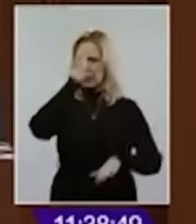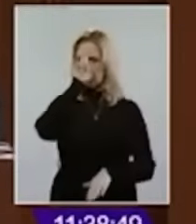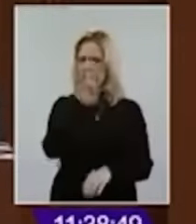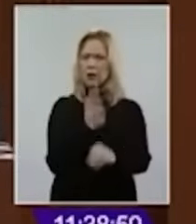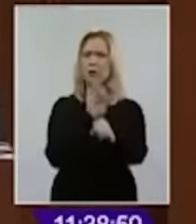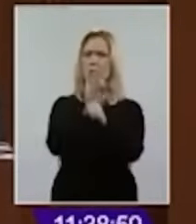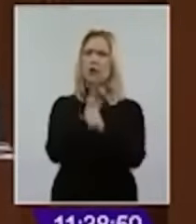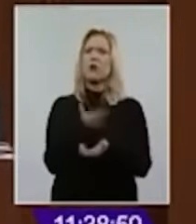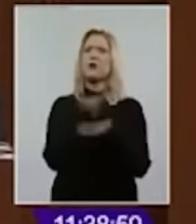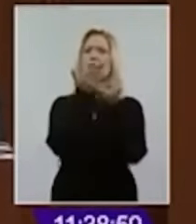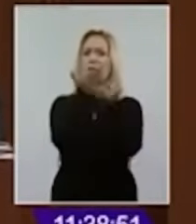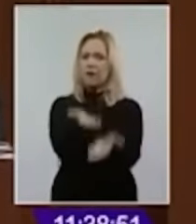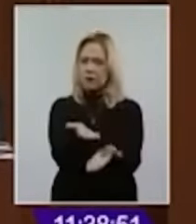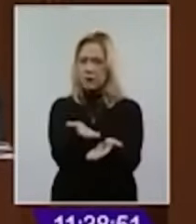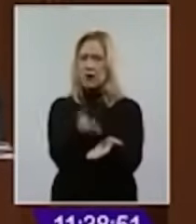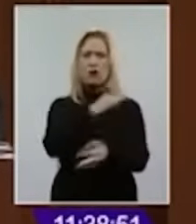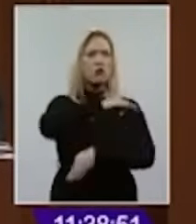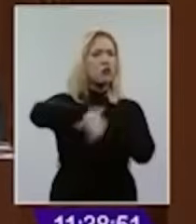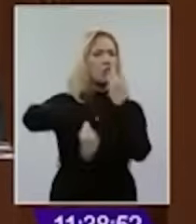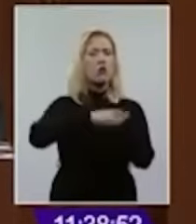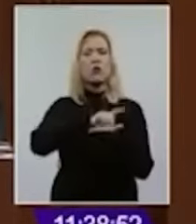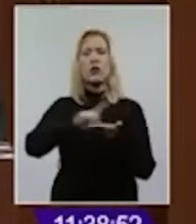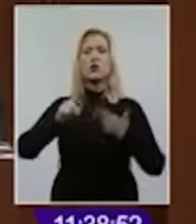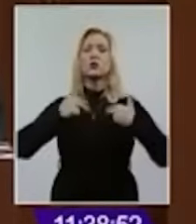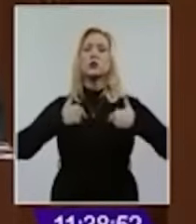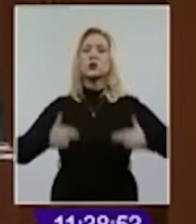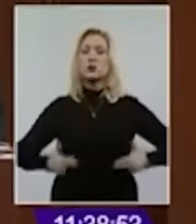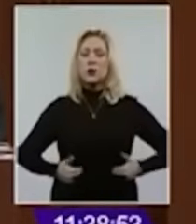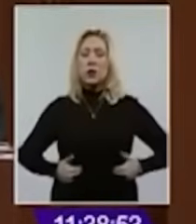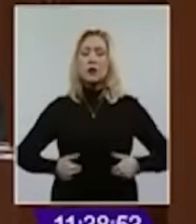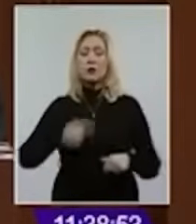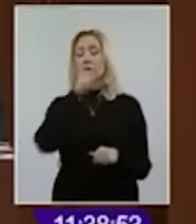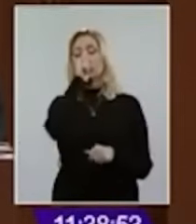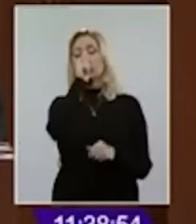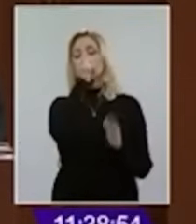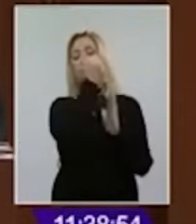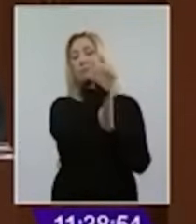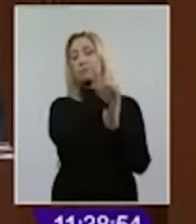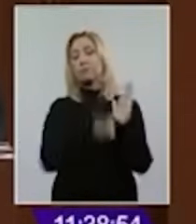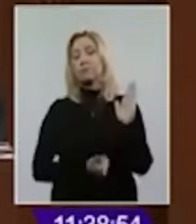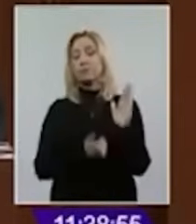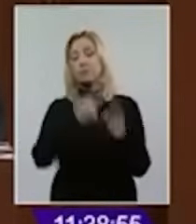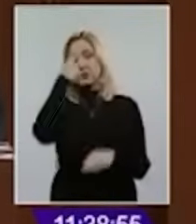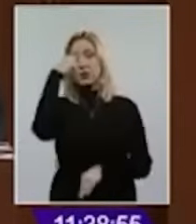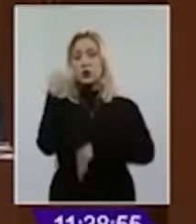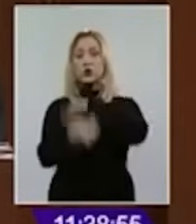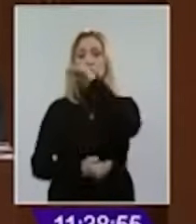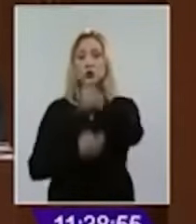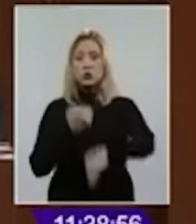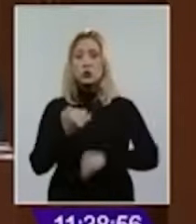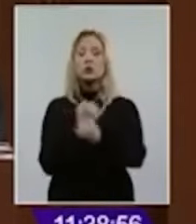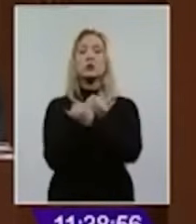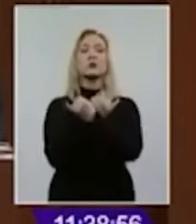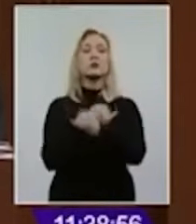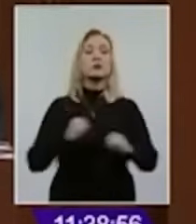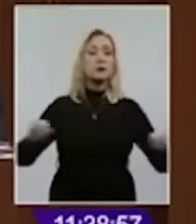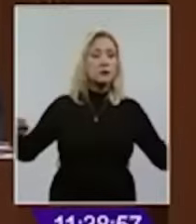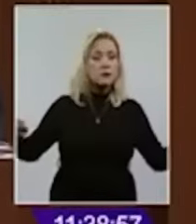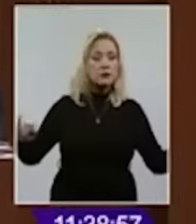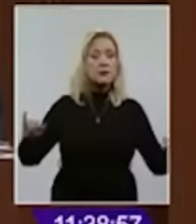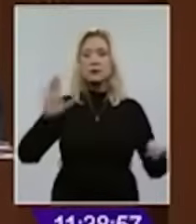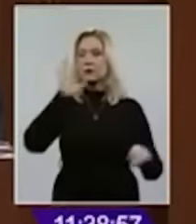garantizar todos los derechos humanos conforme a los principios de universalidad, independencia, indivisibilidad